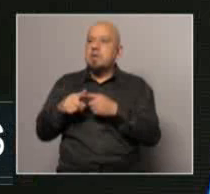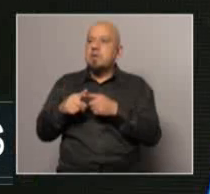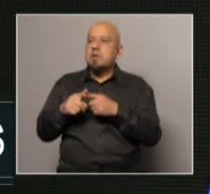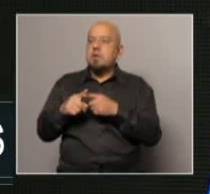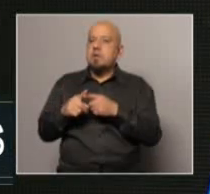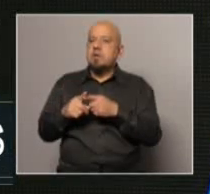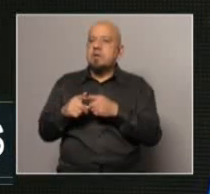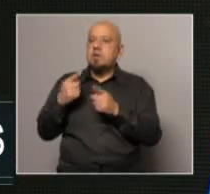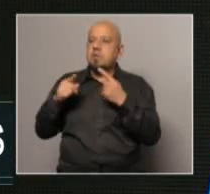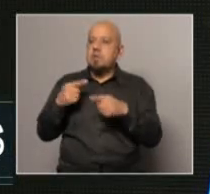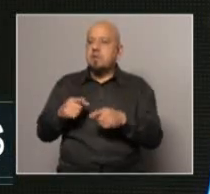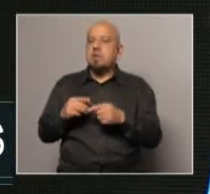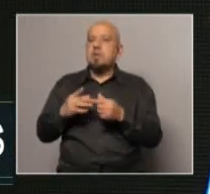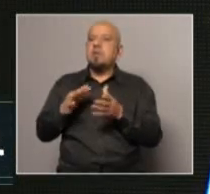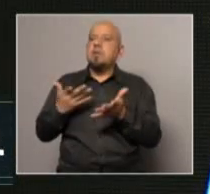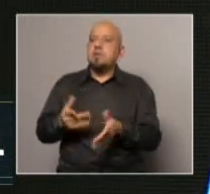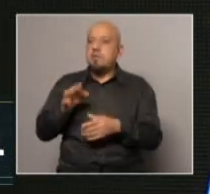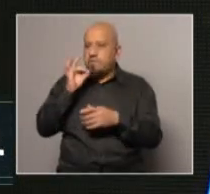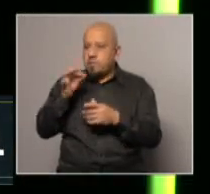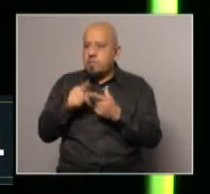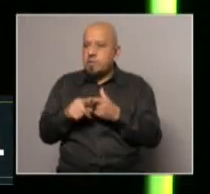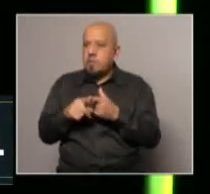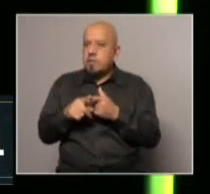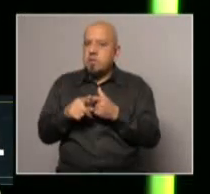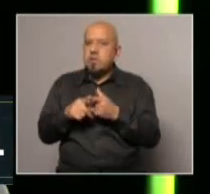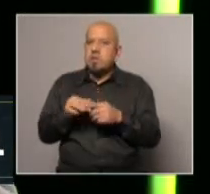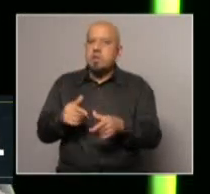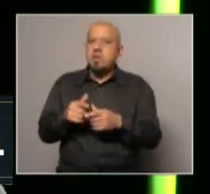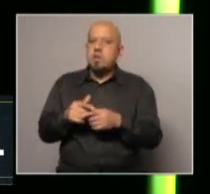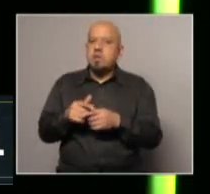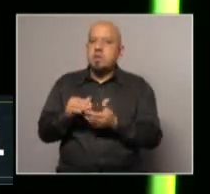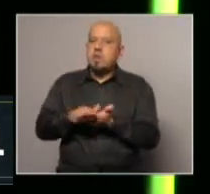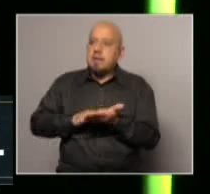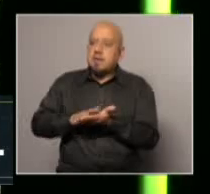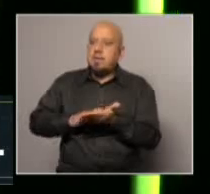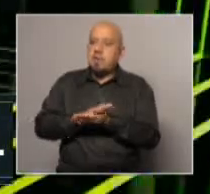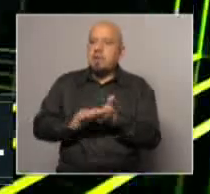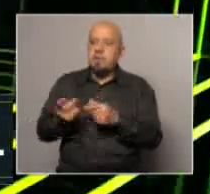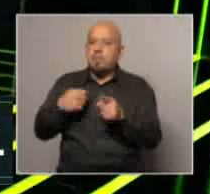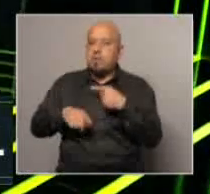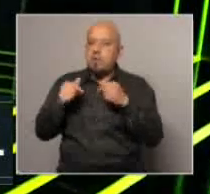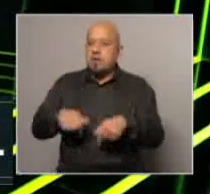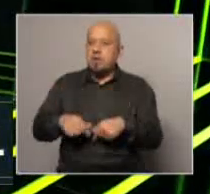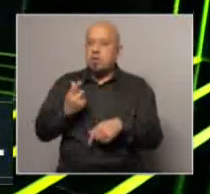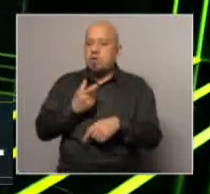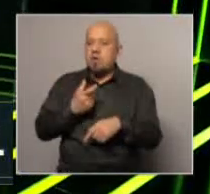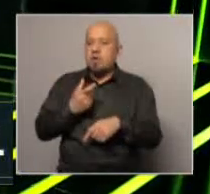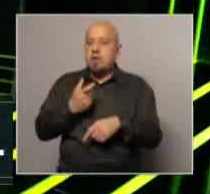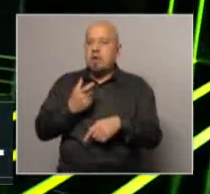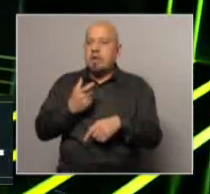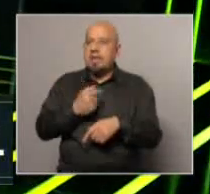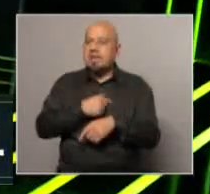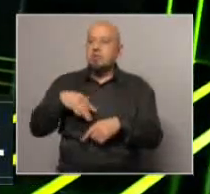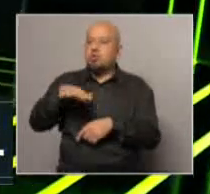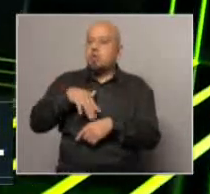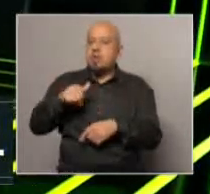formas, fumada, vaporizada, crema. Pero acá en nuestra sociedad médica, por lo menos, no sea.